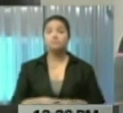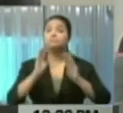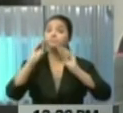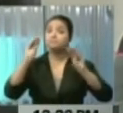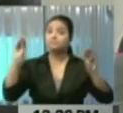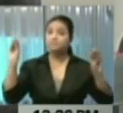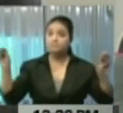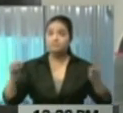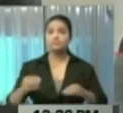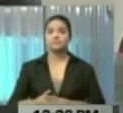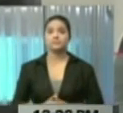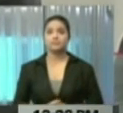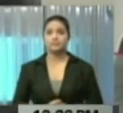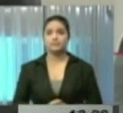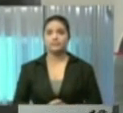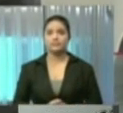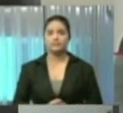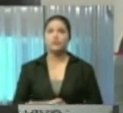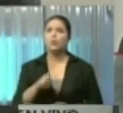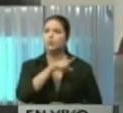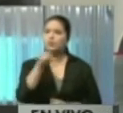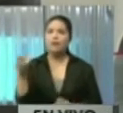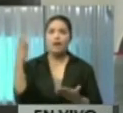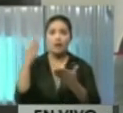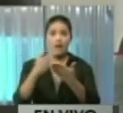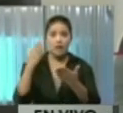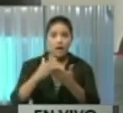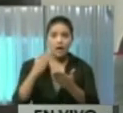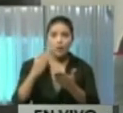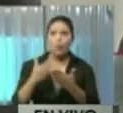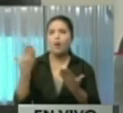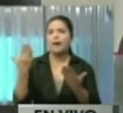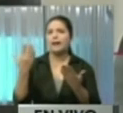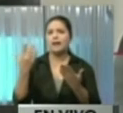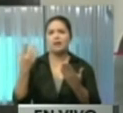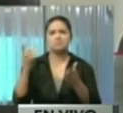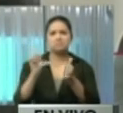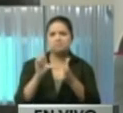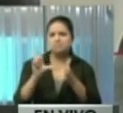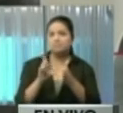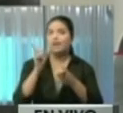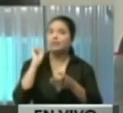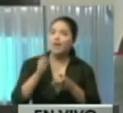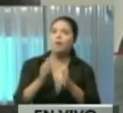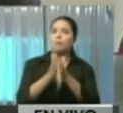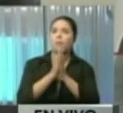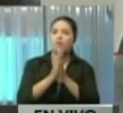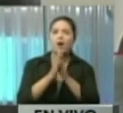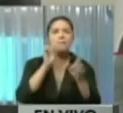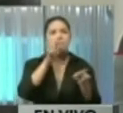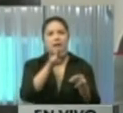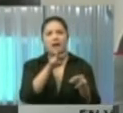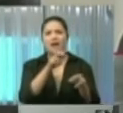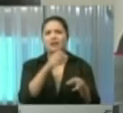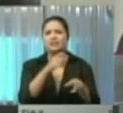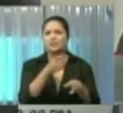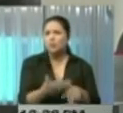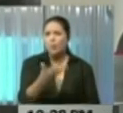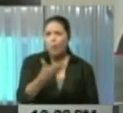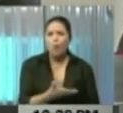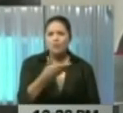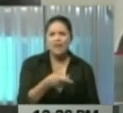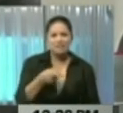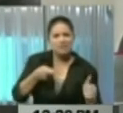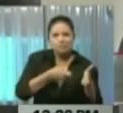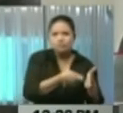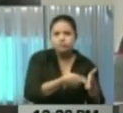invitación cuando estemos en las instituciones educativas a desenchufar los aparatos que no sean imprescindibles para